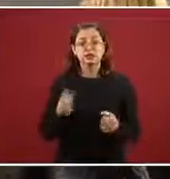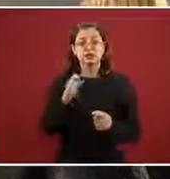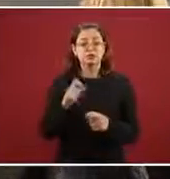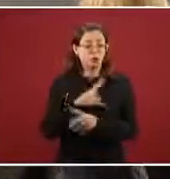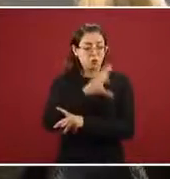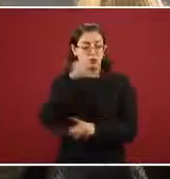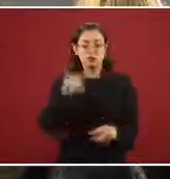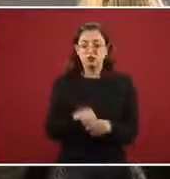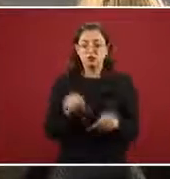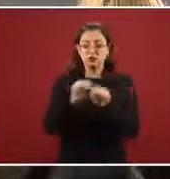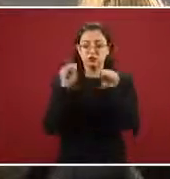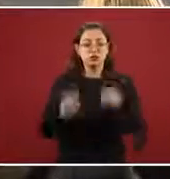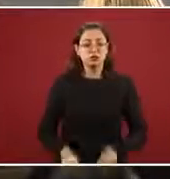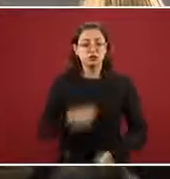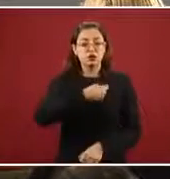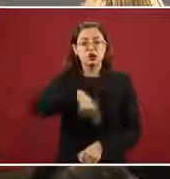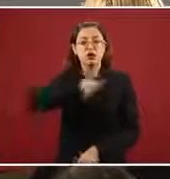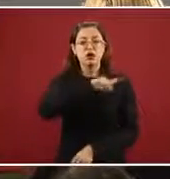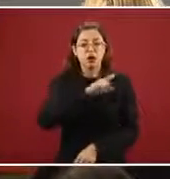salud,